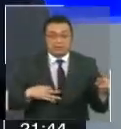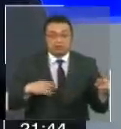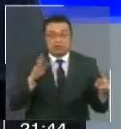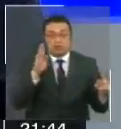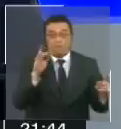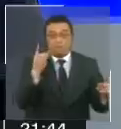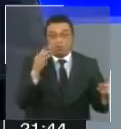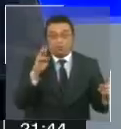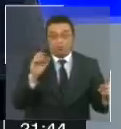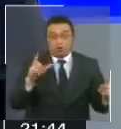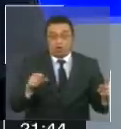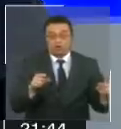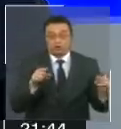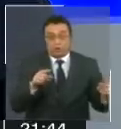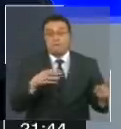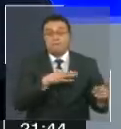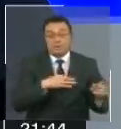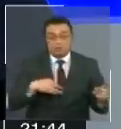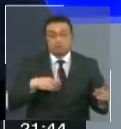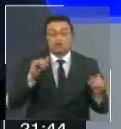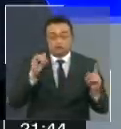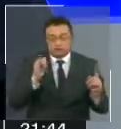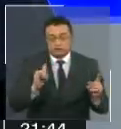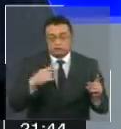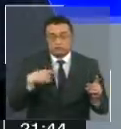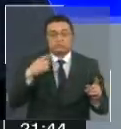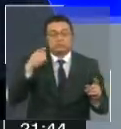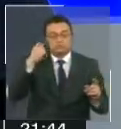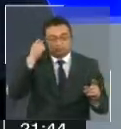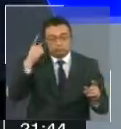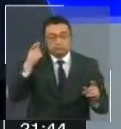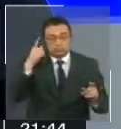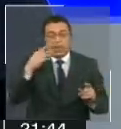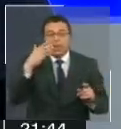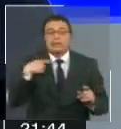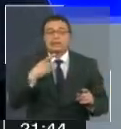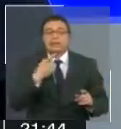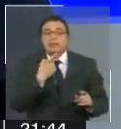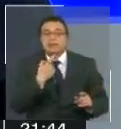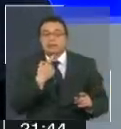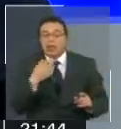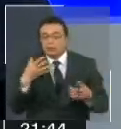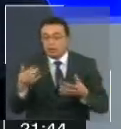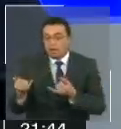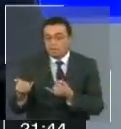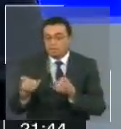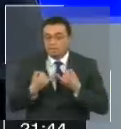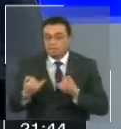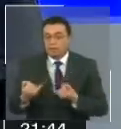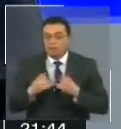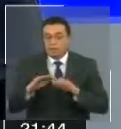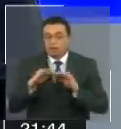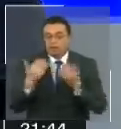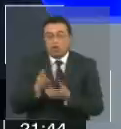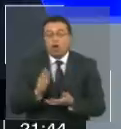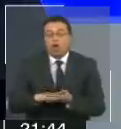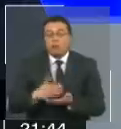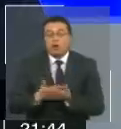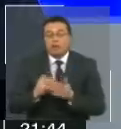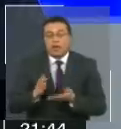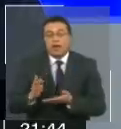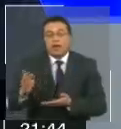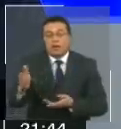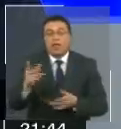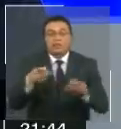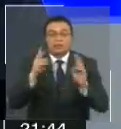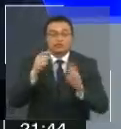época anterior, pero el ministro Burgos sí se manifestó especialmente interesado en la marcha de las causas